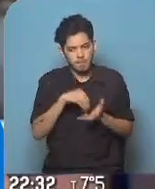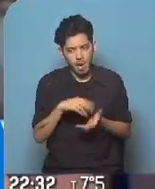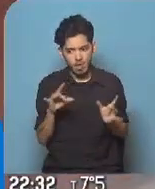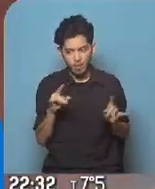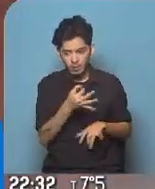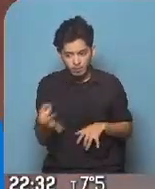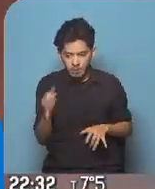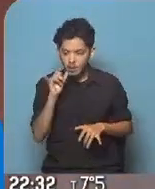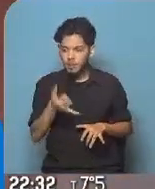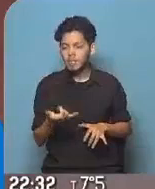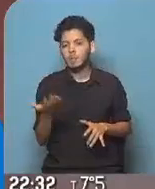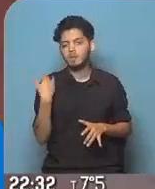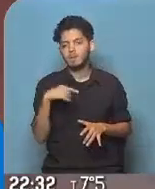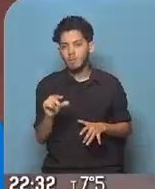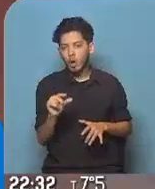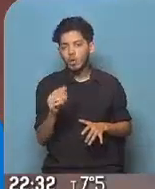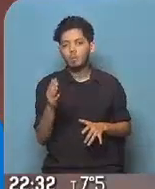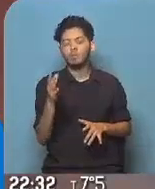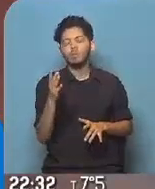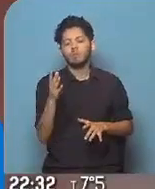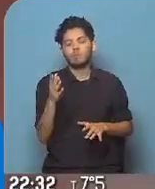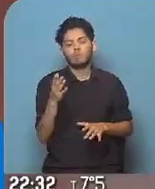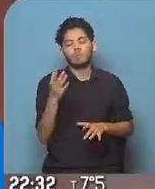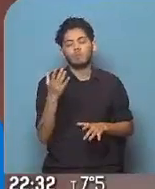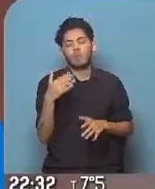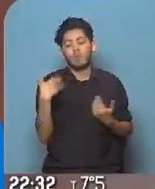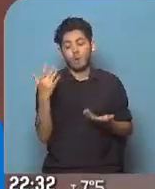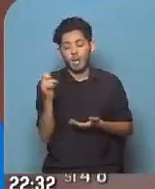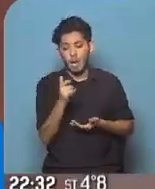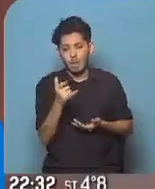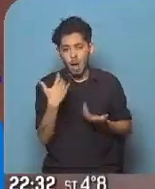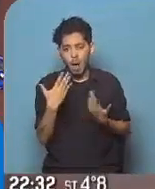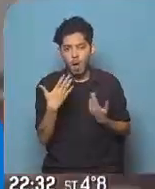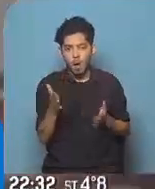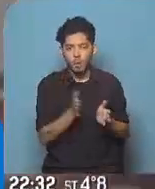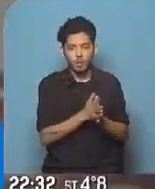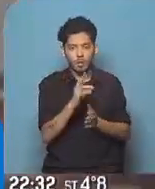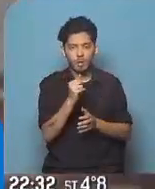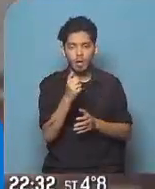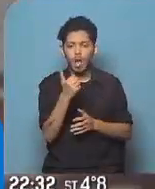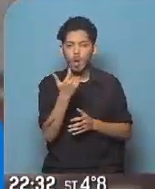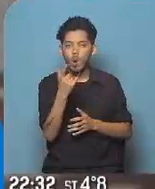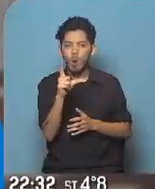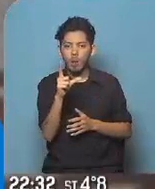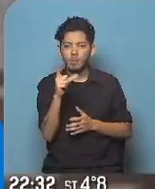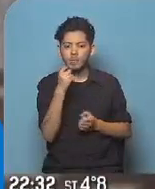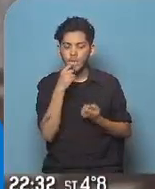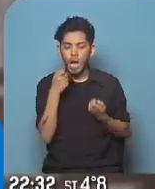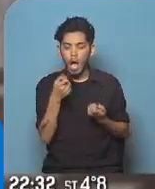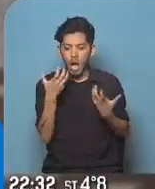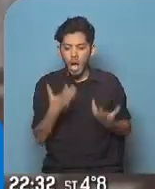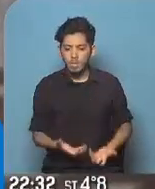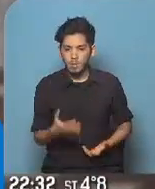¿no? Uh-huh. Mira, recién, fuera de cámara, hablábamos con Raúl si el desgaste de Merkel era o